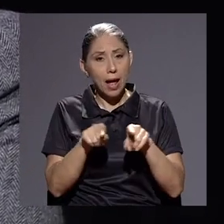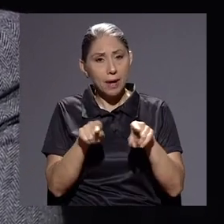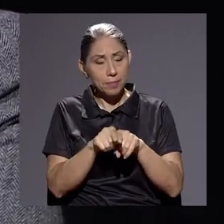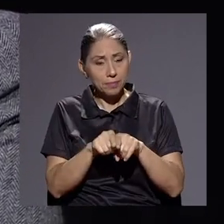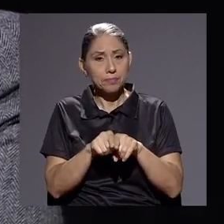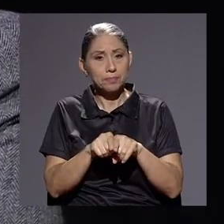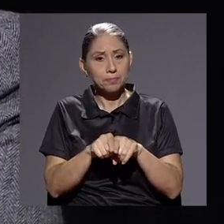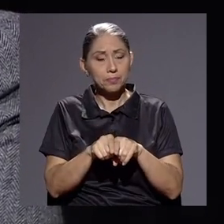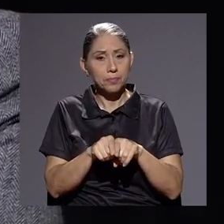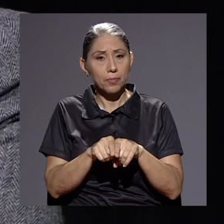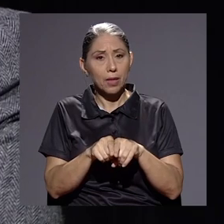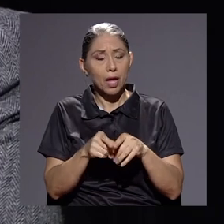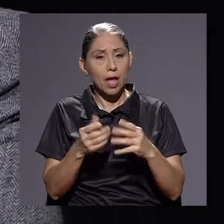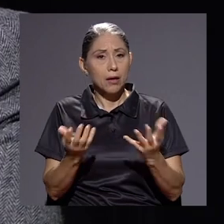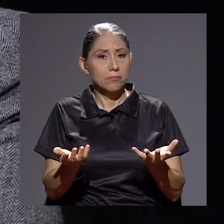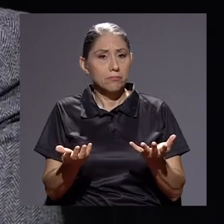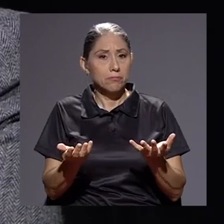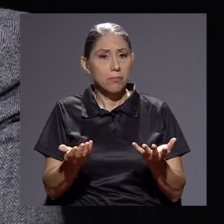Tenemos